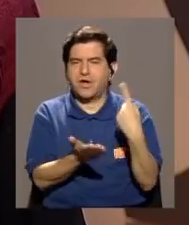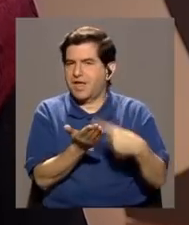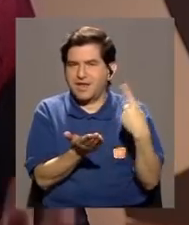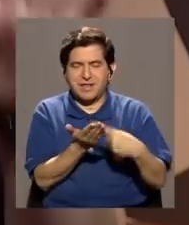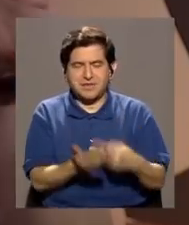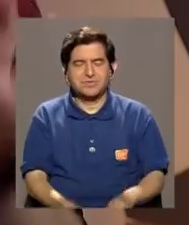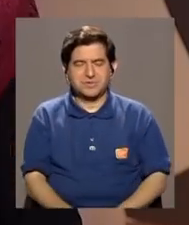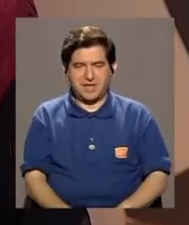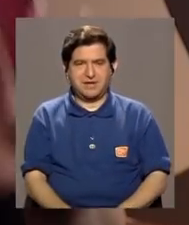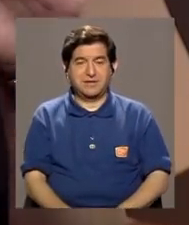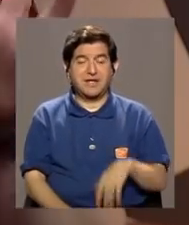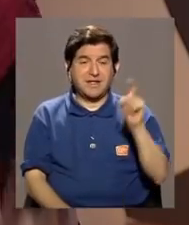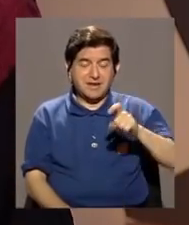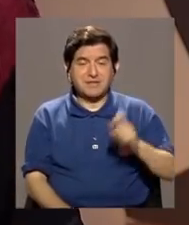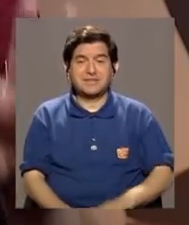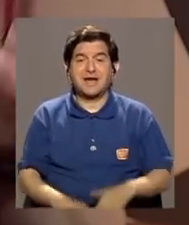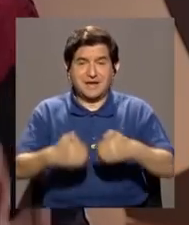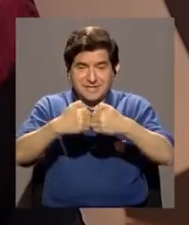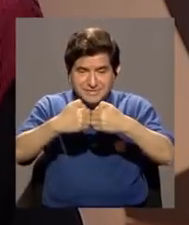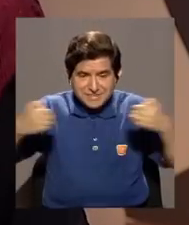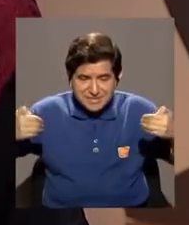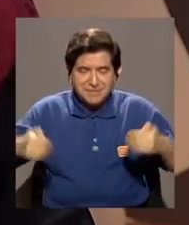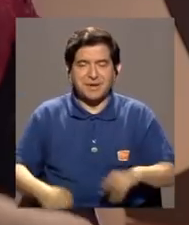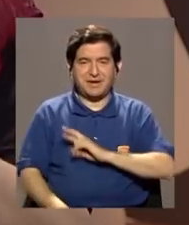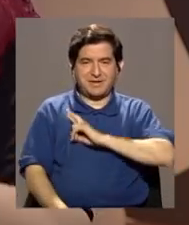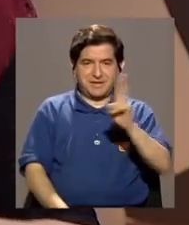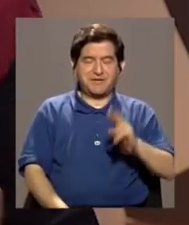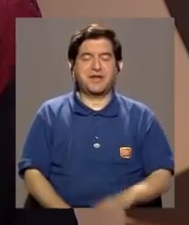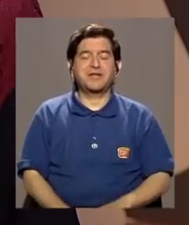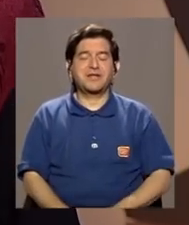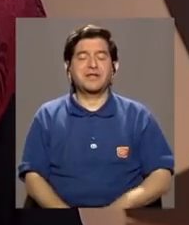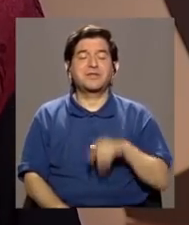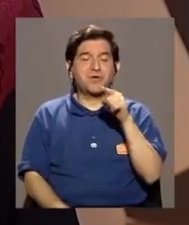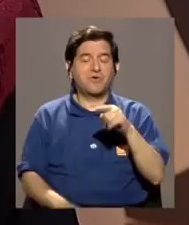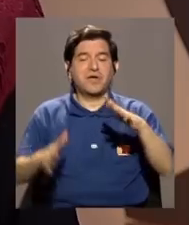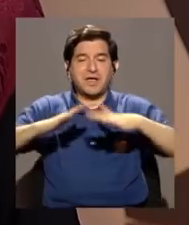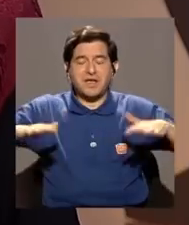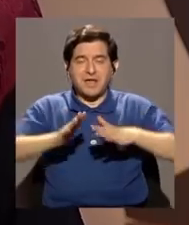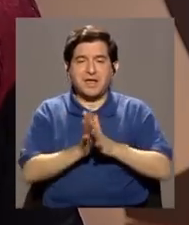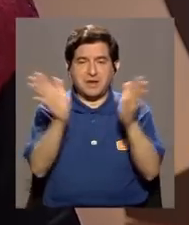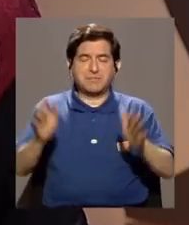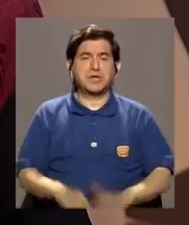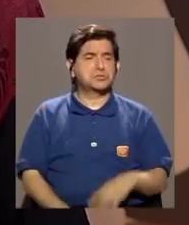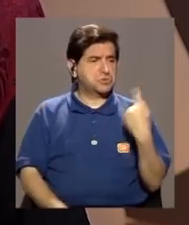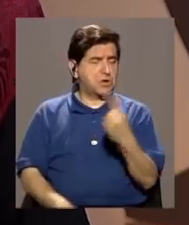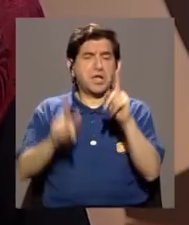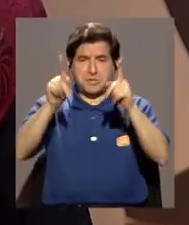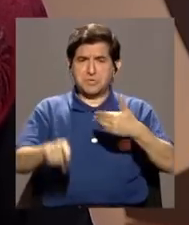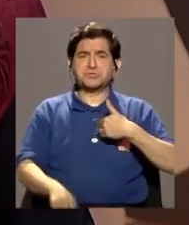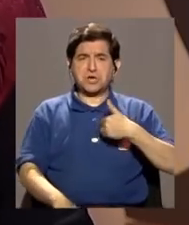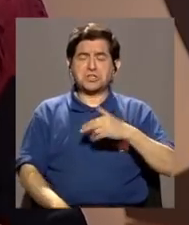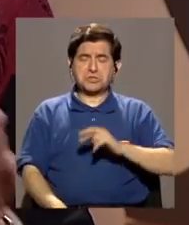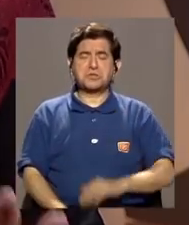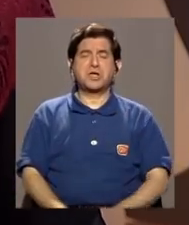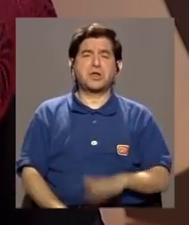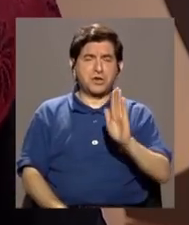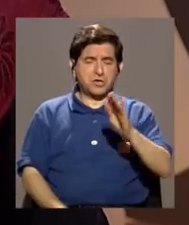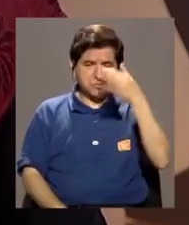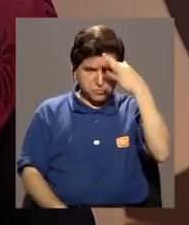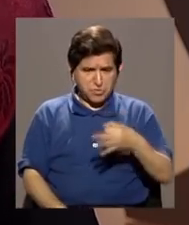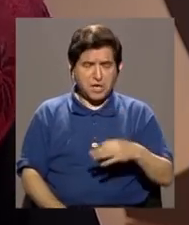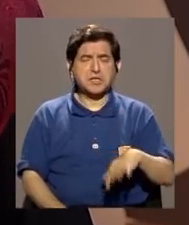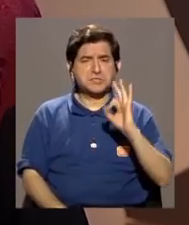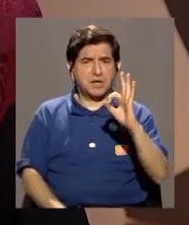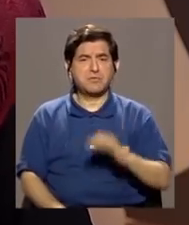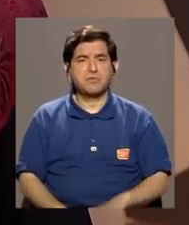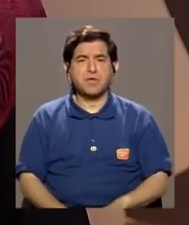este tipo de discusiones sino secularizados el espacio público cada quien puede tener su creencia religiosa ese no es un problema no son el problema ni siquiera que una